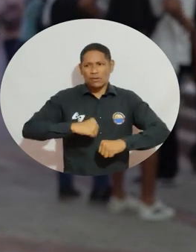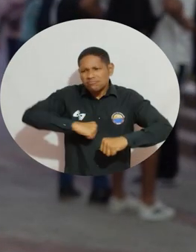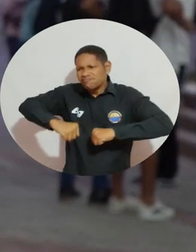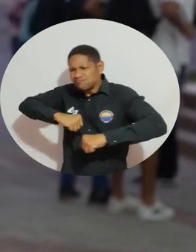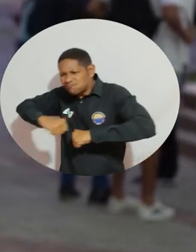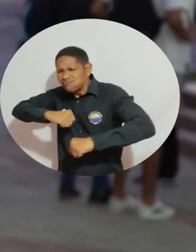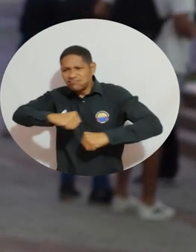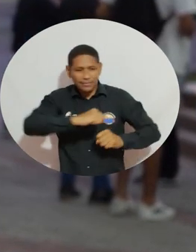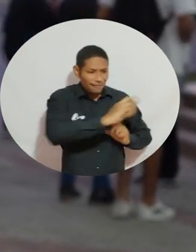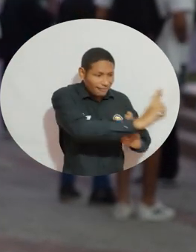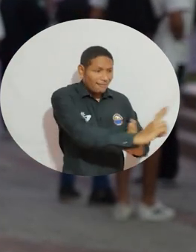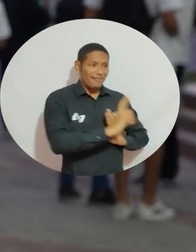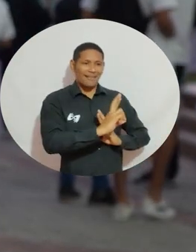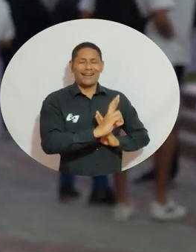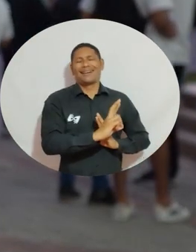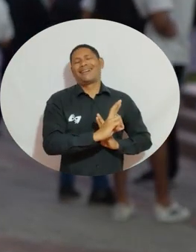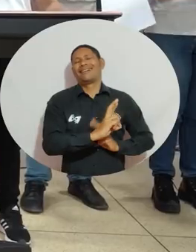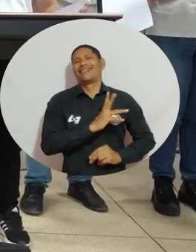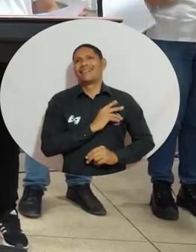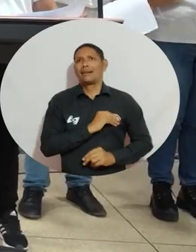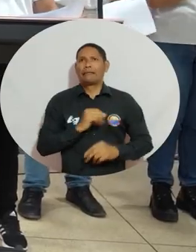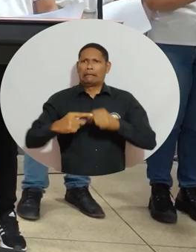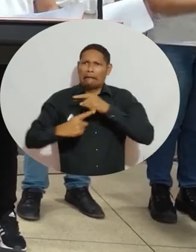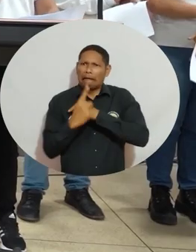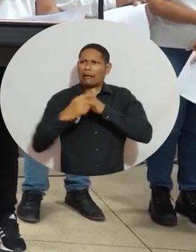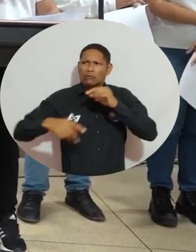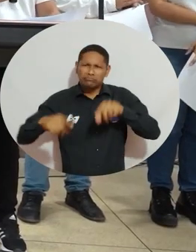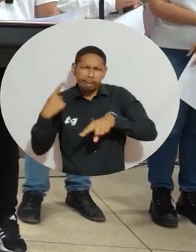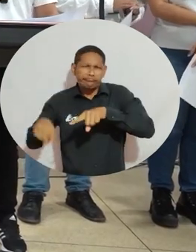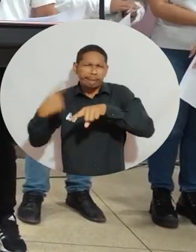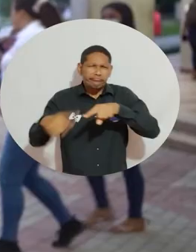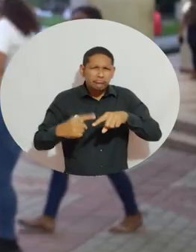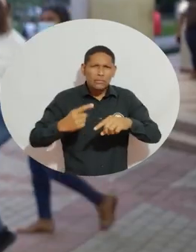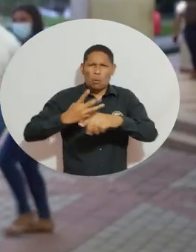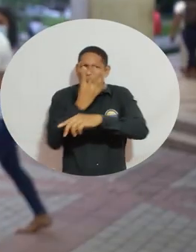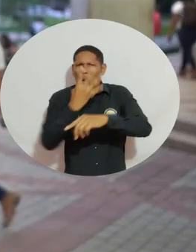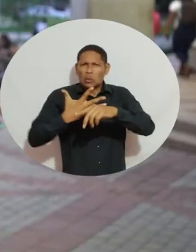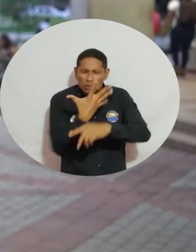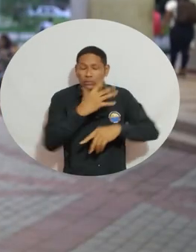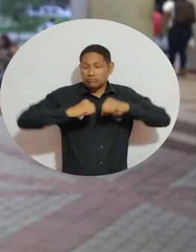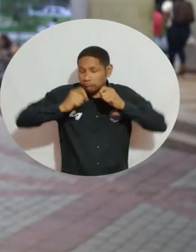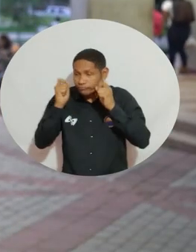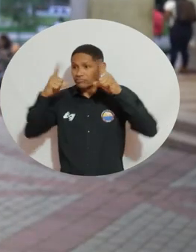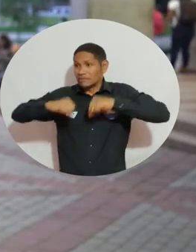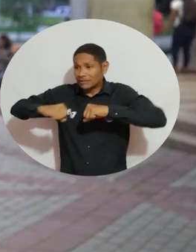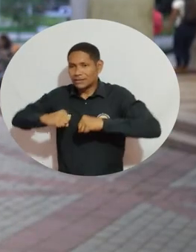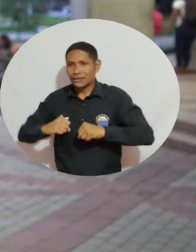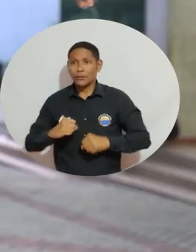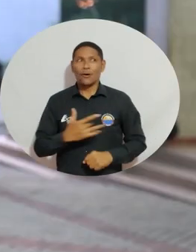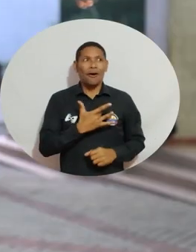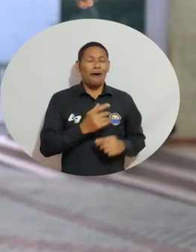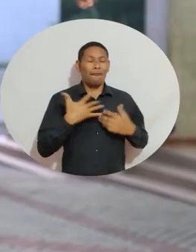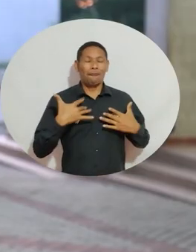el sacrificio que he hecho en Bosque Seco, madrugar por varios días. Bueno, la verdad estoy bastante sorprendido, no me lo